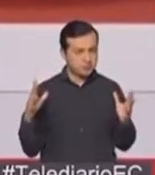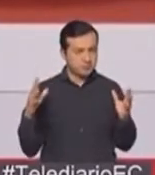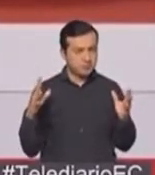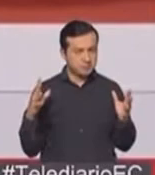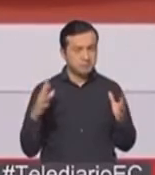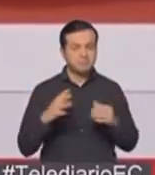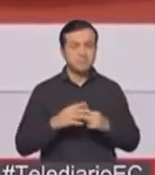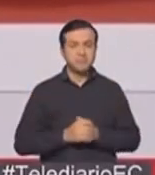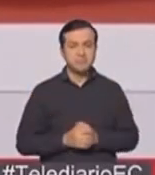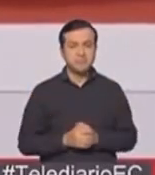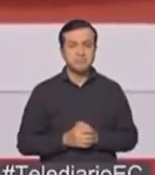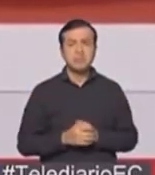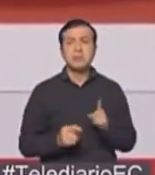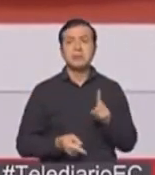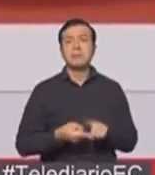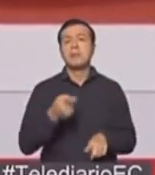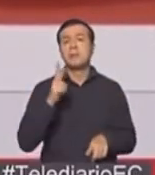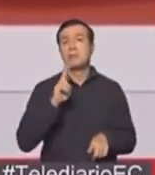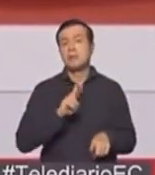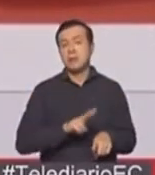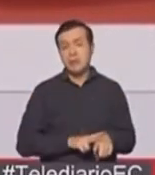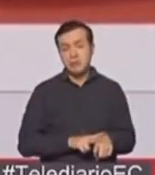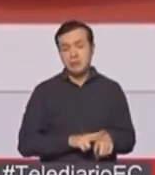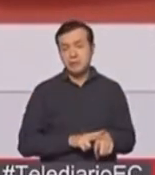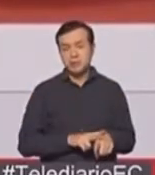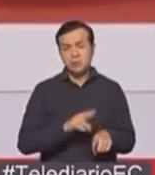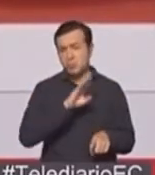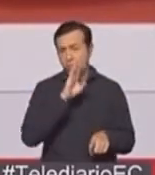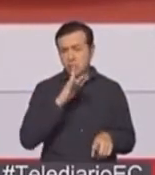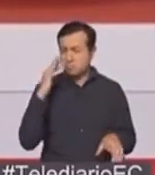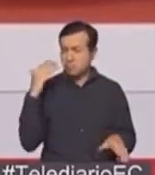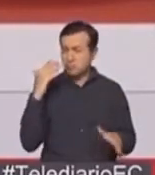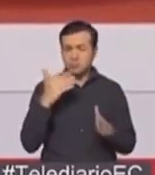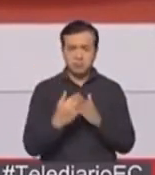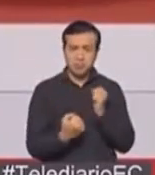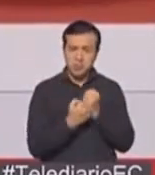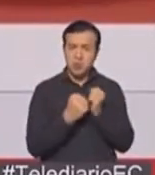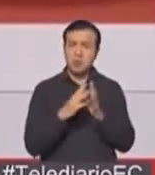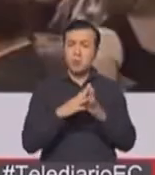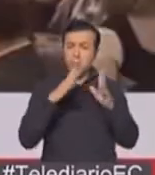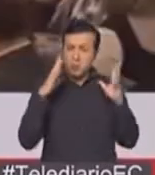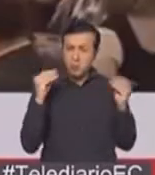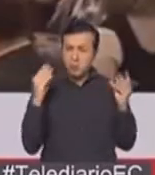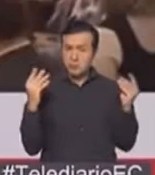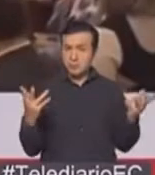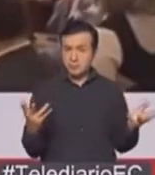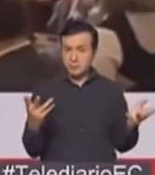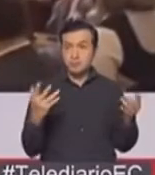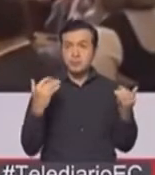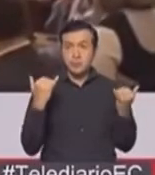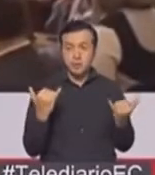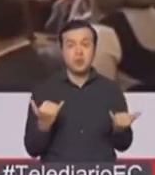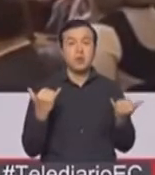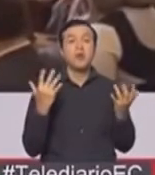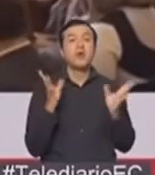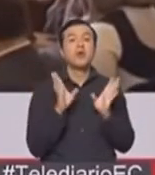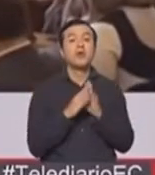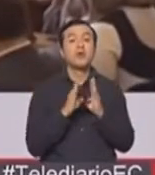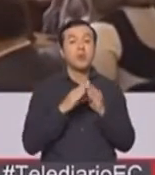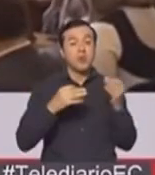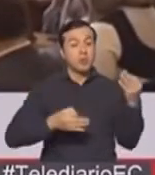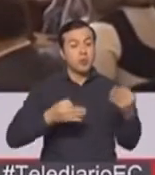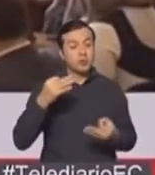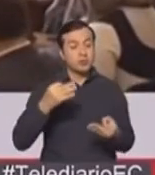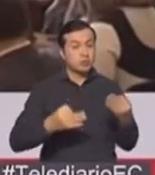como nunca antes lo habíamos tenido nadie ha contado con un apoyo como éste ahora el senado deberá abrir el juicio